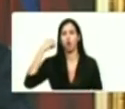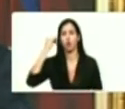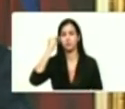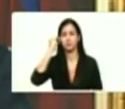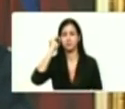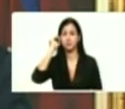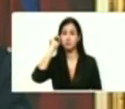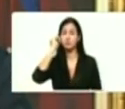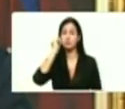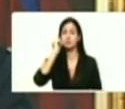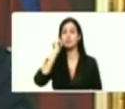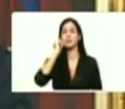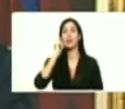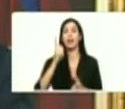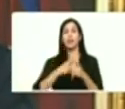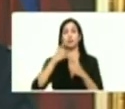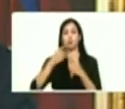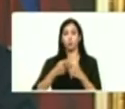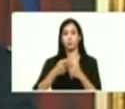entonces